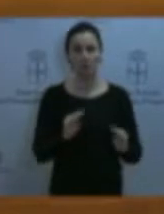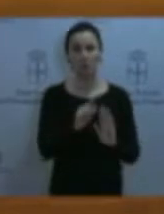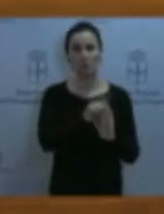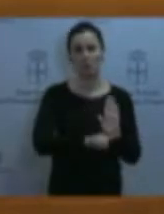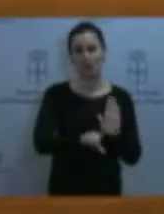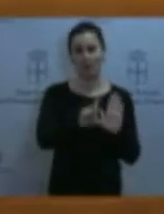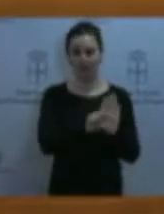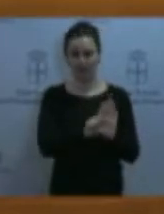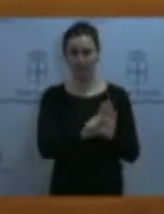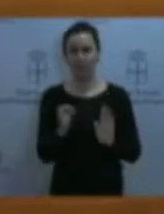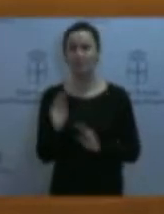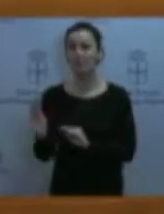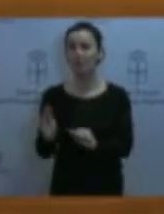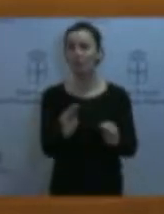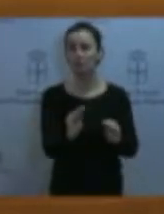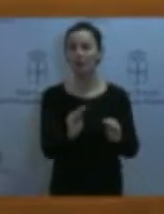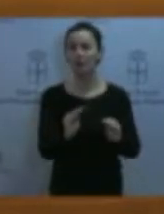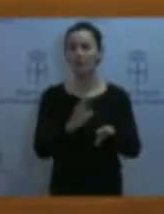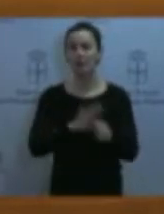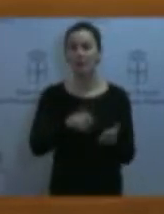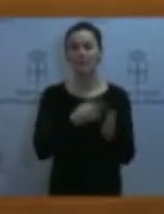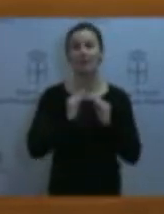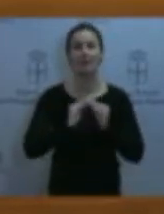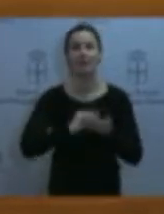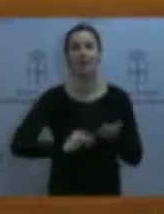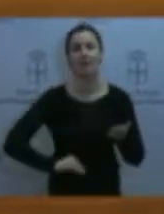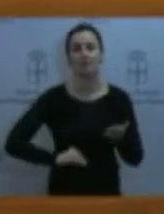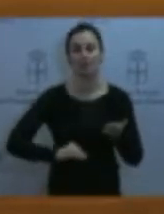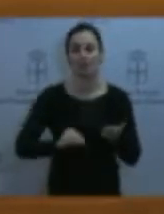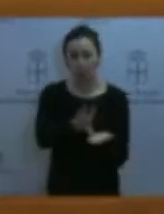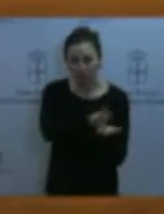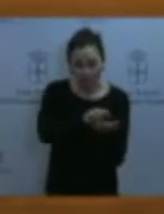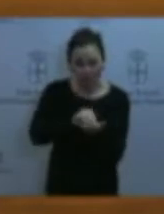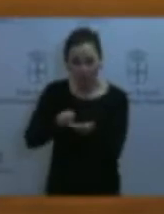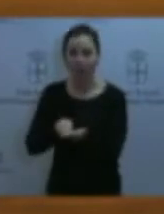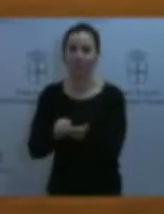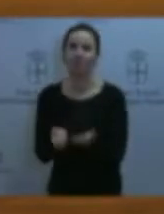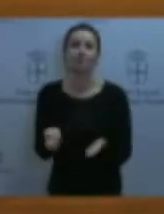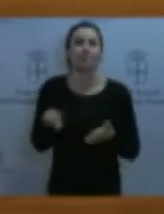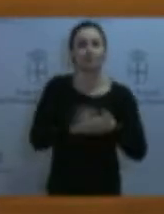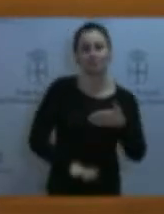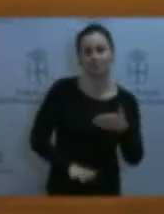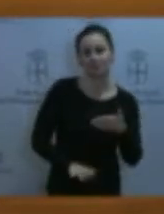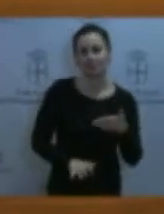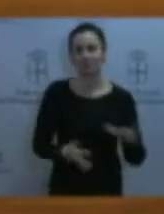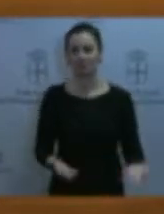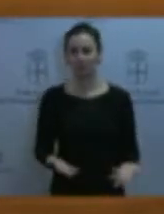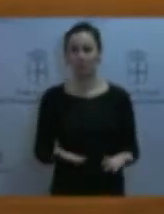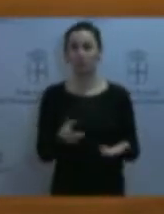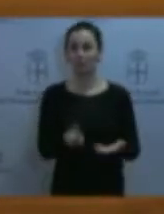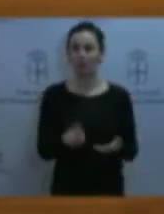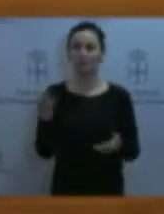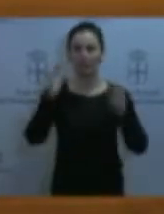los planes necesarios para abordar el desarrollo de medidas específicas a este nivel, pero también a nivel formativo. Tener en cuenta